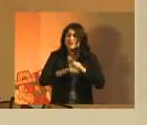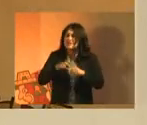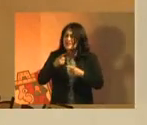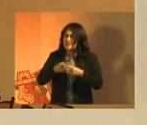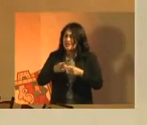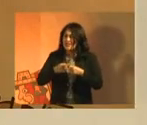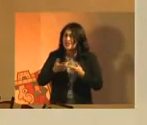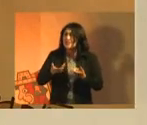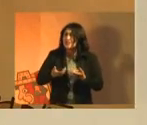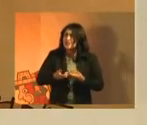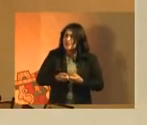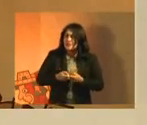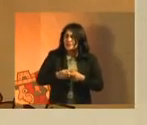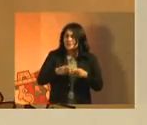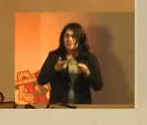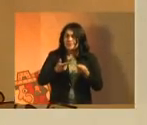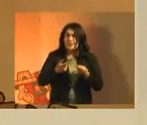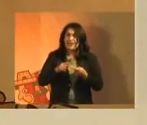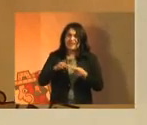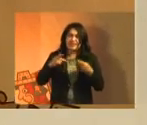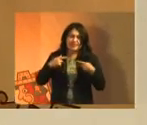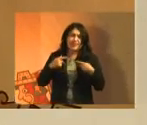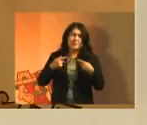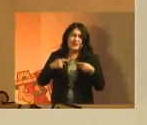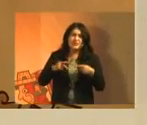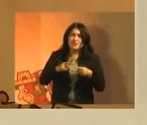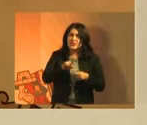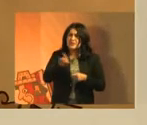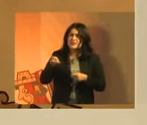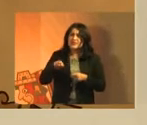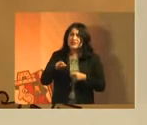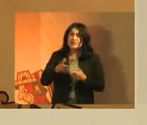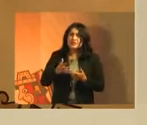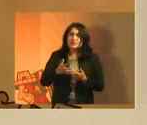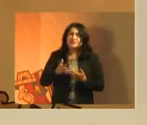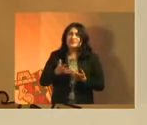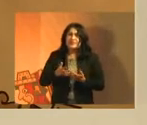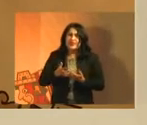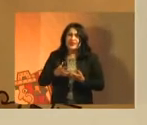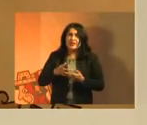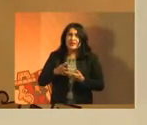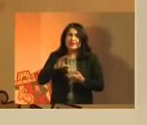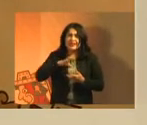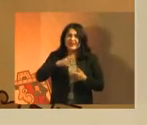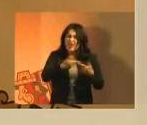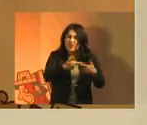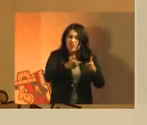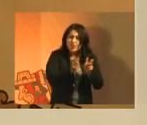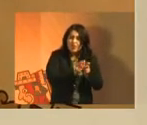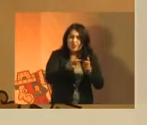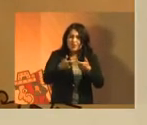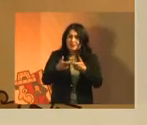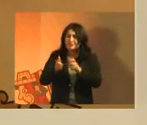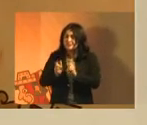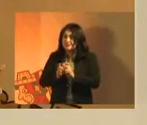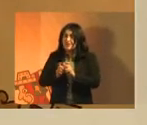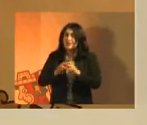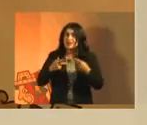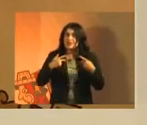resistencia ligas de resistencia que llegan en su mejor momento a tener agrupados credencializados